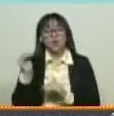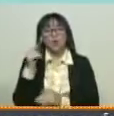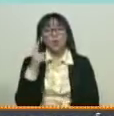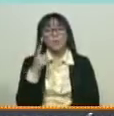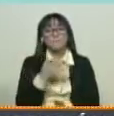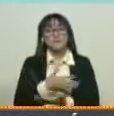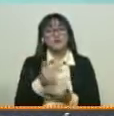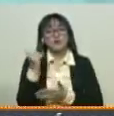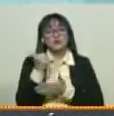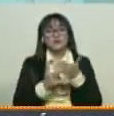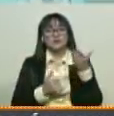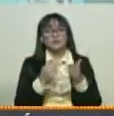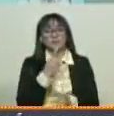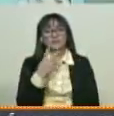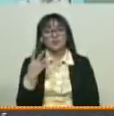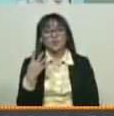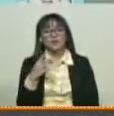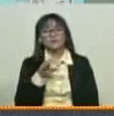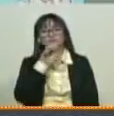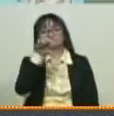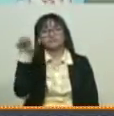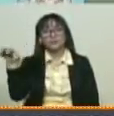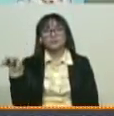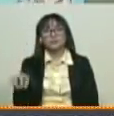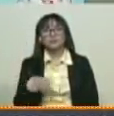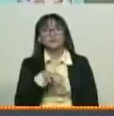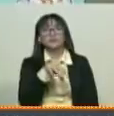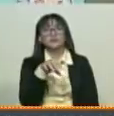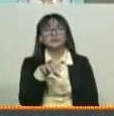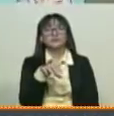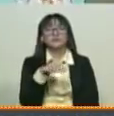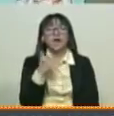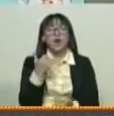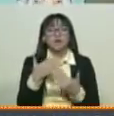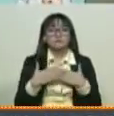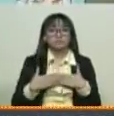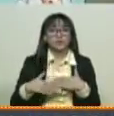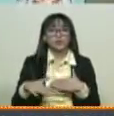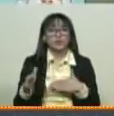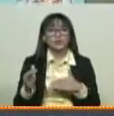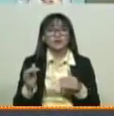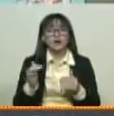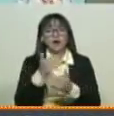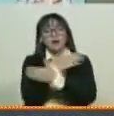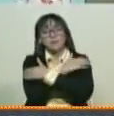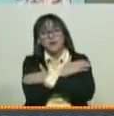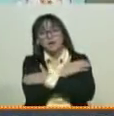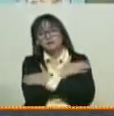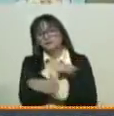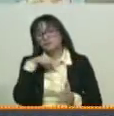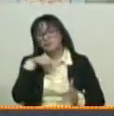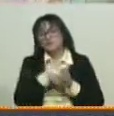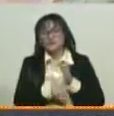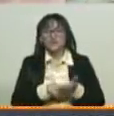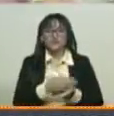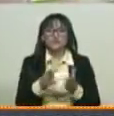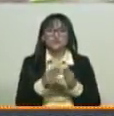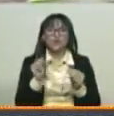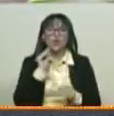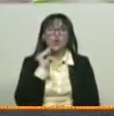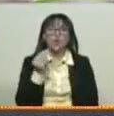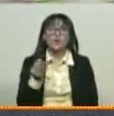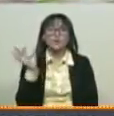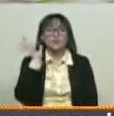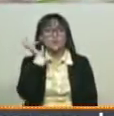de inscritos en sus 24 redes sectoriales. Queremos desde acá dar un abrazo profundo a la juventud, a